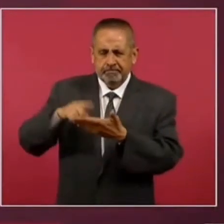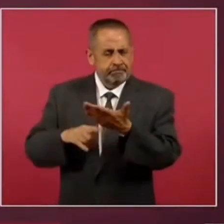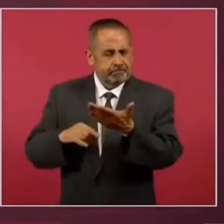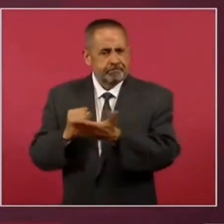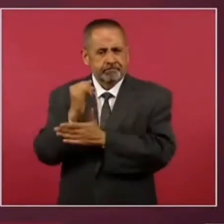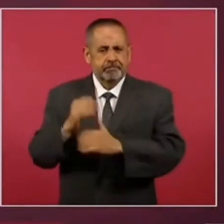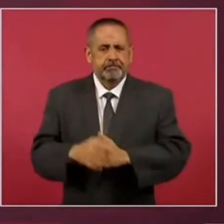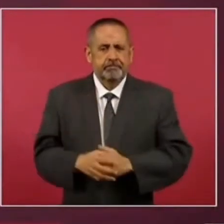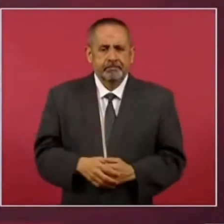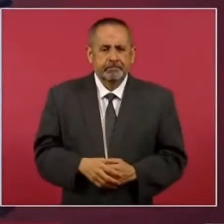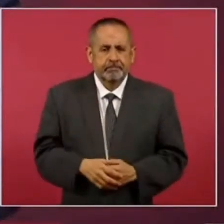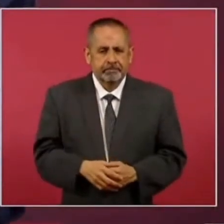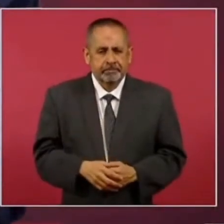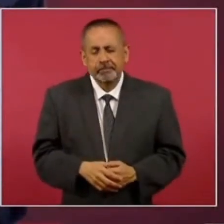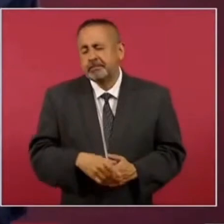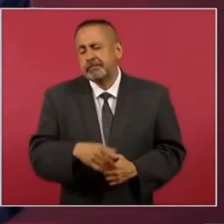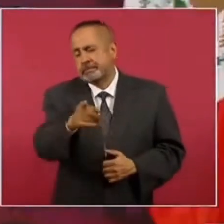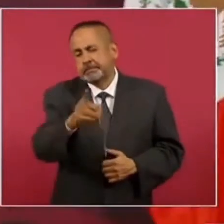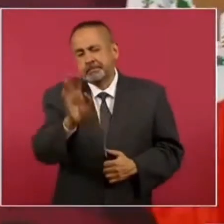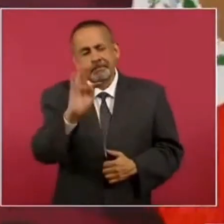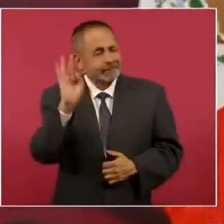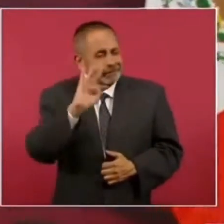¿Qué hubiese pasado?